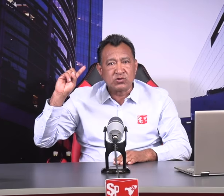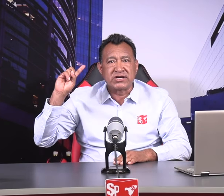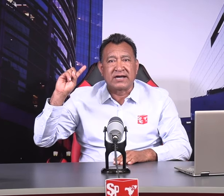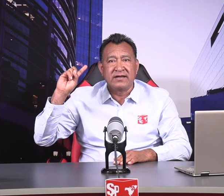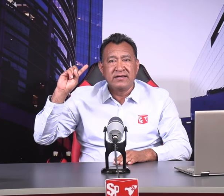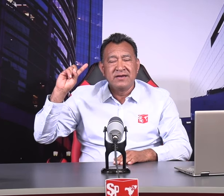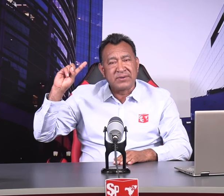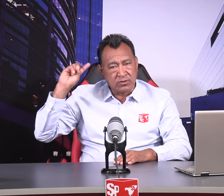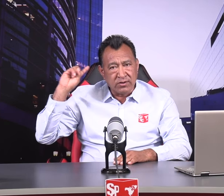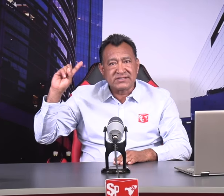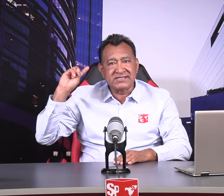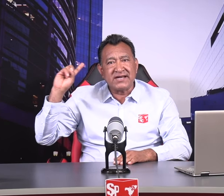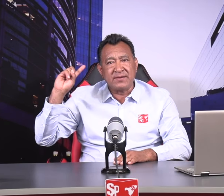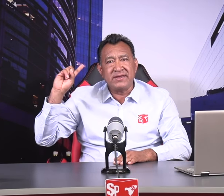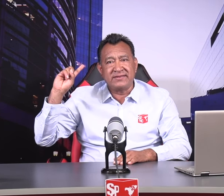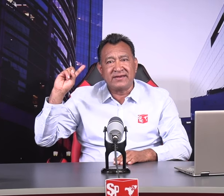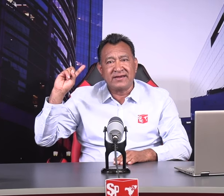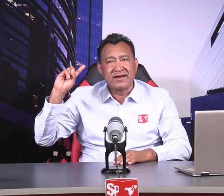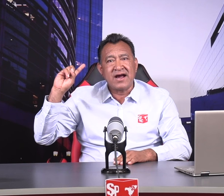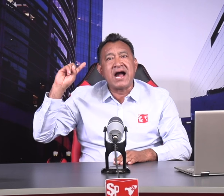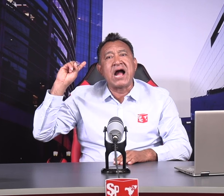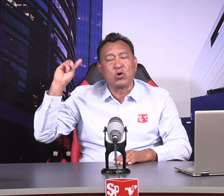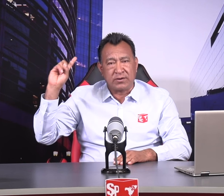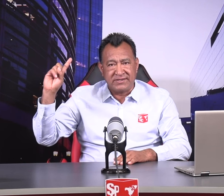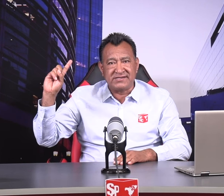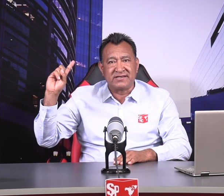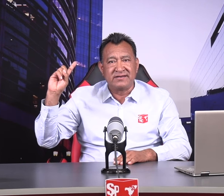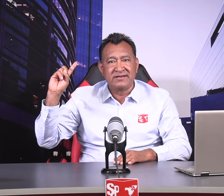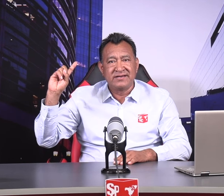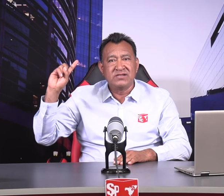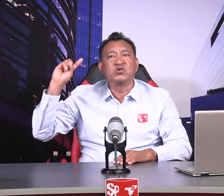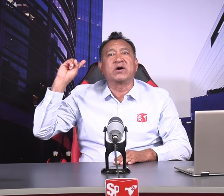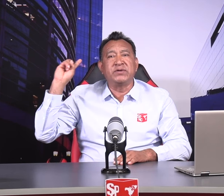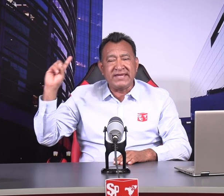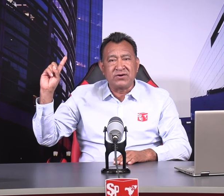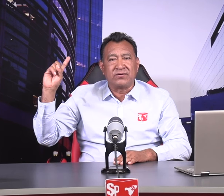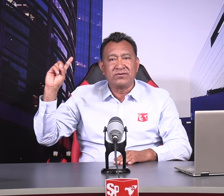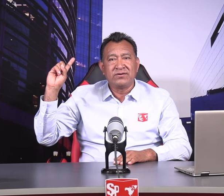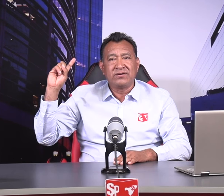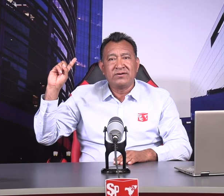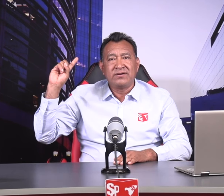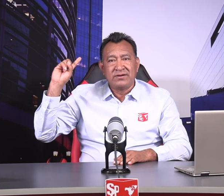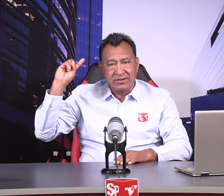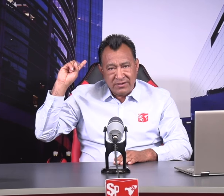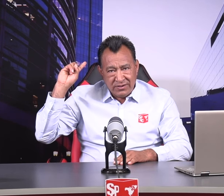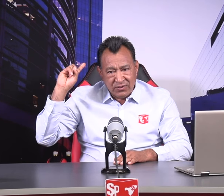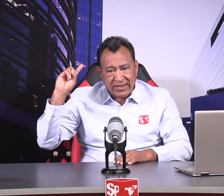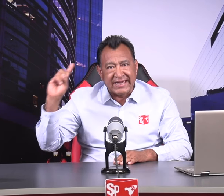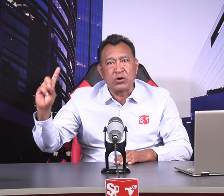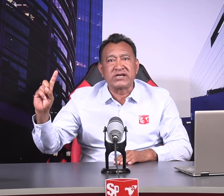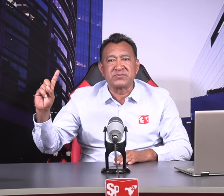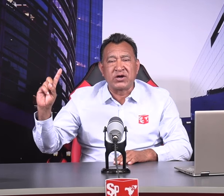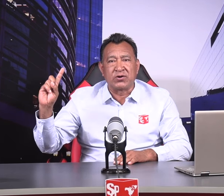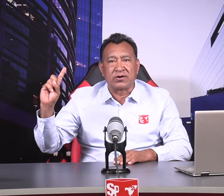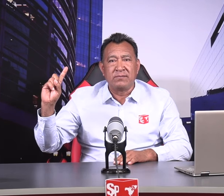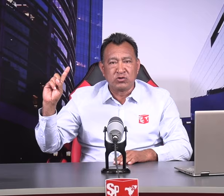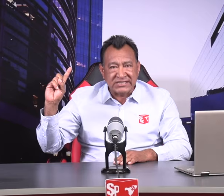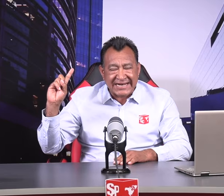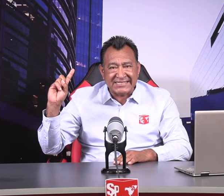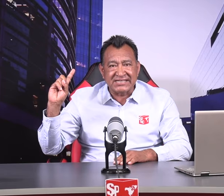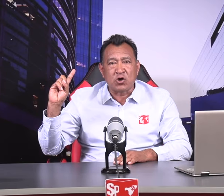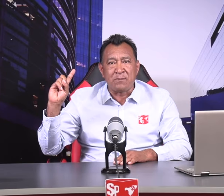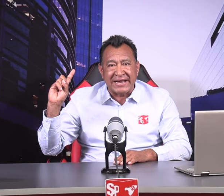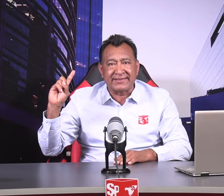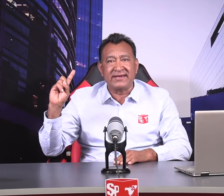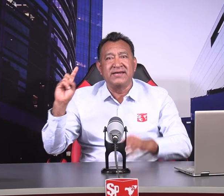y sé escuchar, pero no necesariamente hago lo que me dicen. Yo hago y digo lo que creo que es mejor.